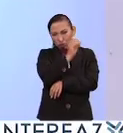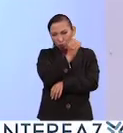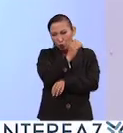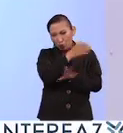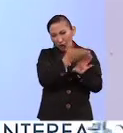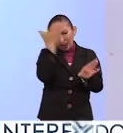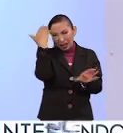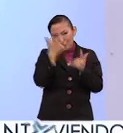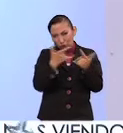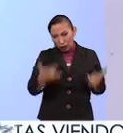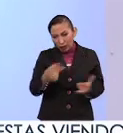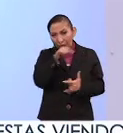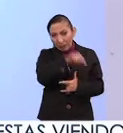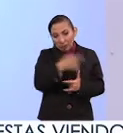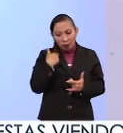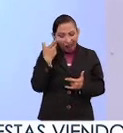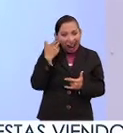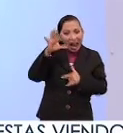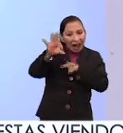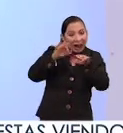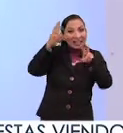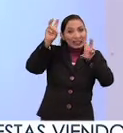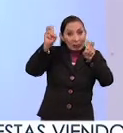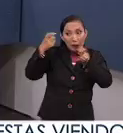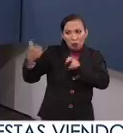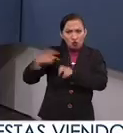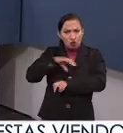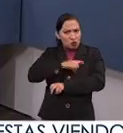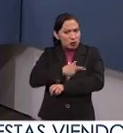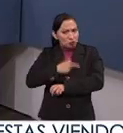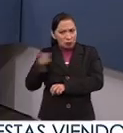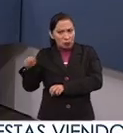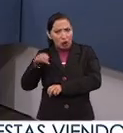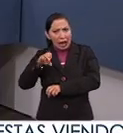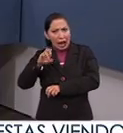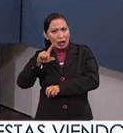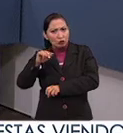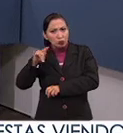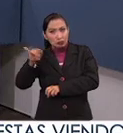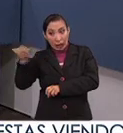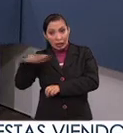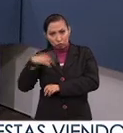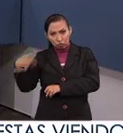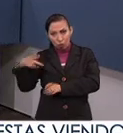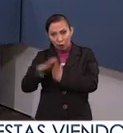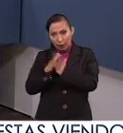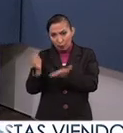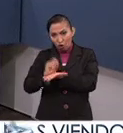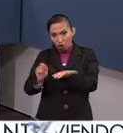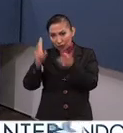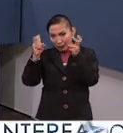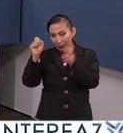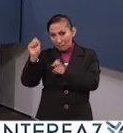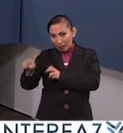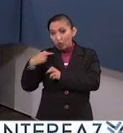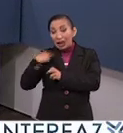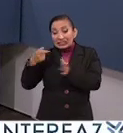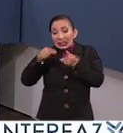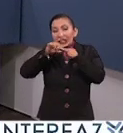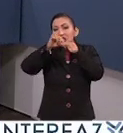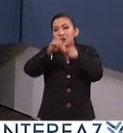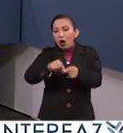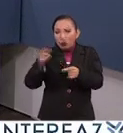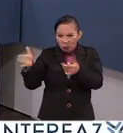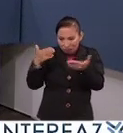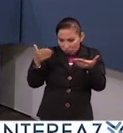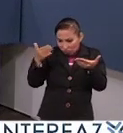octubre en Tlatelolco. Entonces, obviamente es un tema que interesó muchísimo a Carlos Monsiváis. Hay un libro, obviamente, que él escribe sobre el tema, que será nuestro guión, que